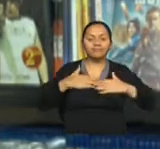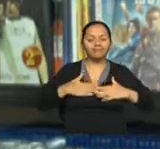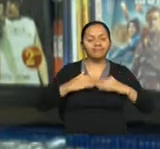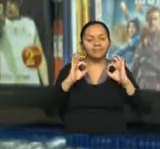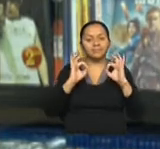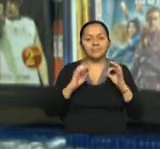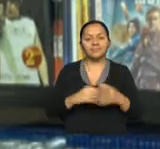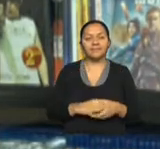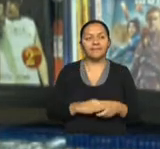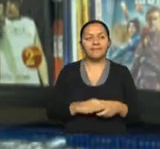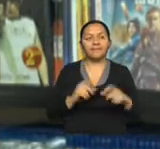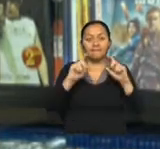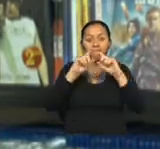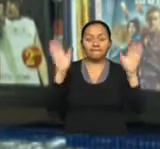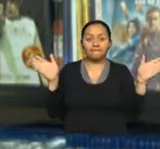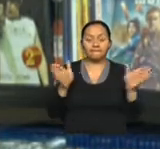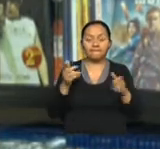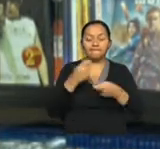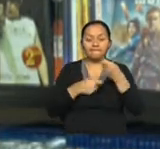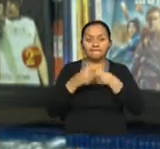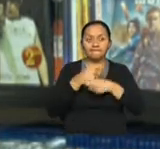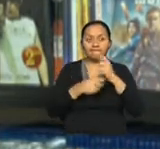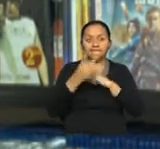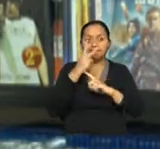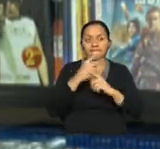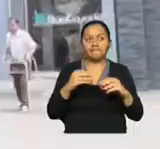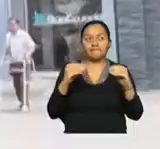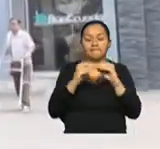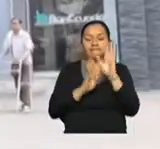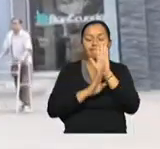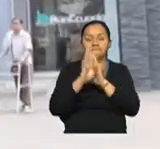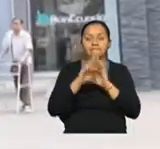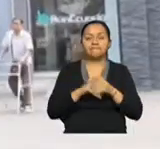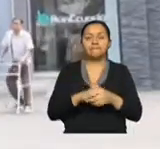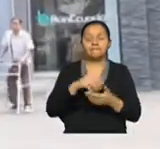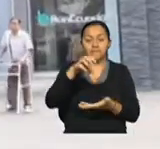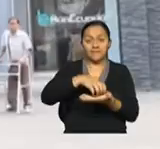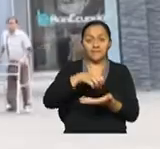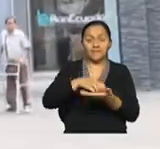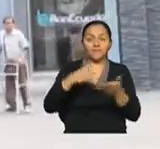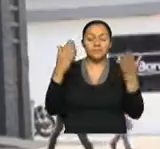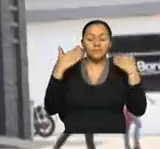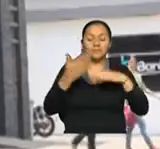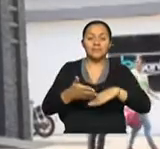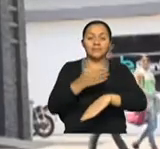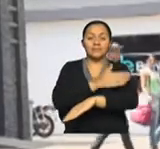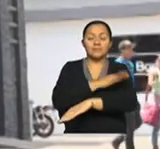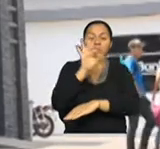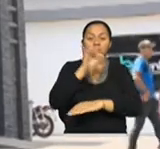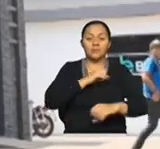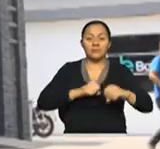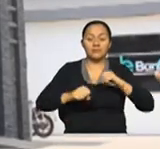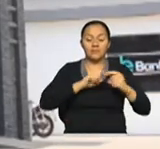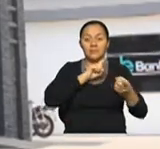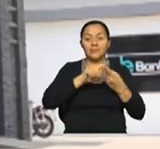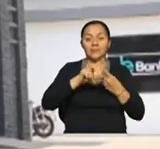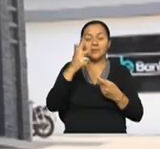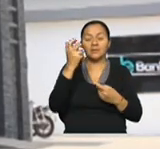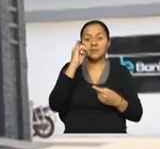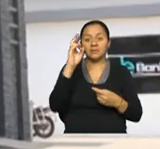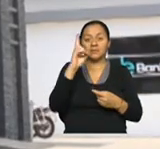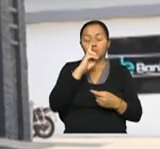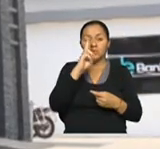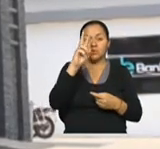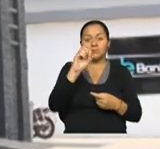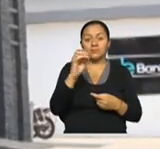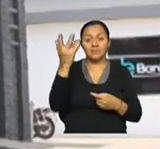de la microempresa, de los emprendimientos. En el Cantón Guayaquil, desde el 9 de mayo al 13 de junio de